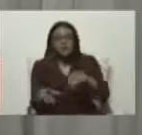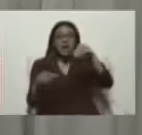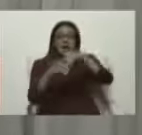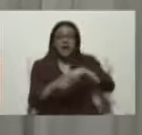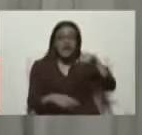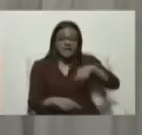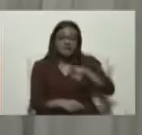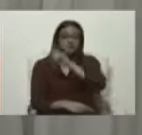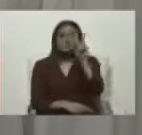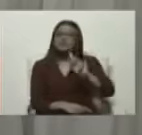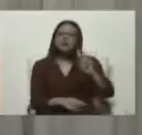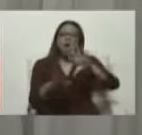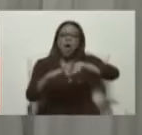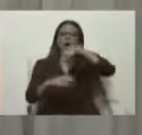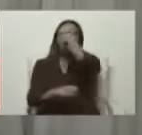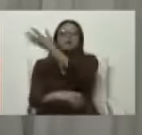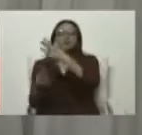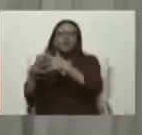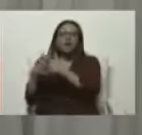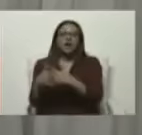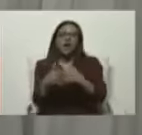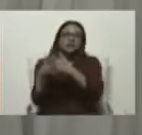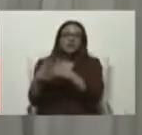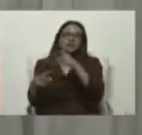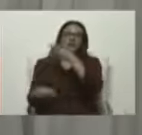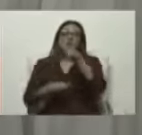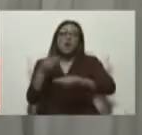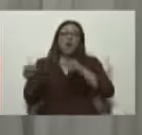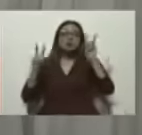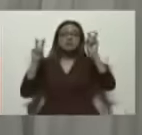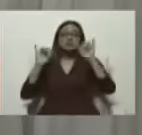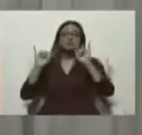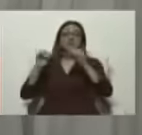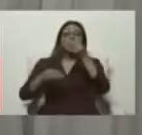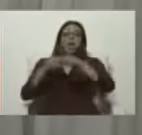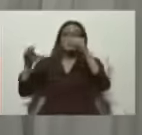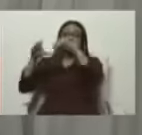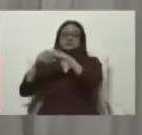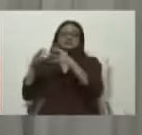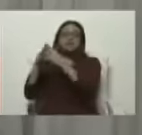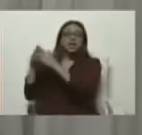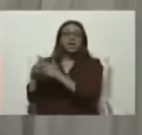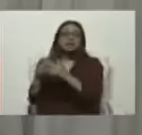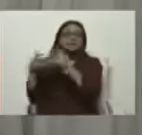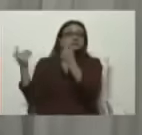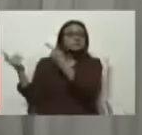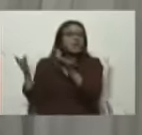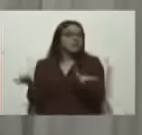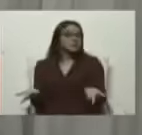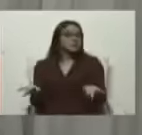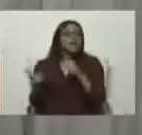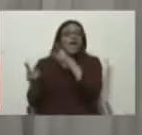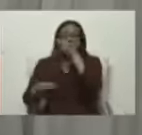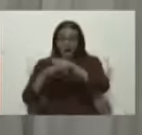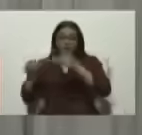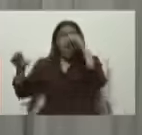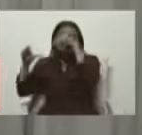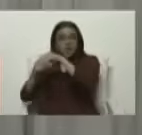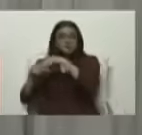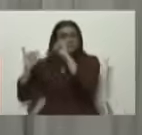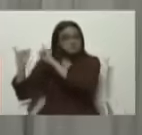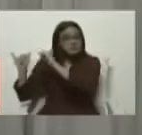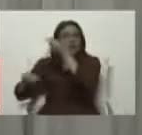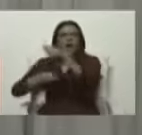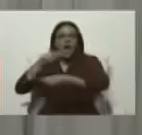de la República Bolivariana de Venezuela. Ellos prefieren ir a su capital, Miami, Florida, y desde allí es que van